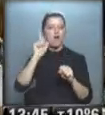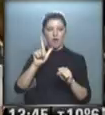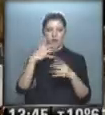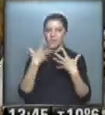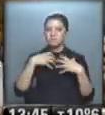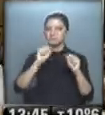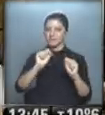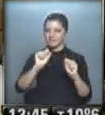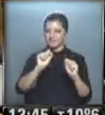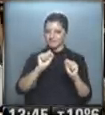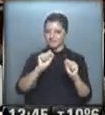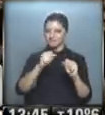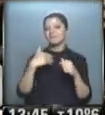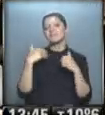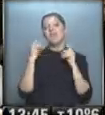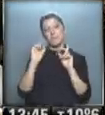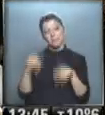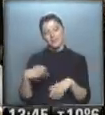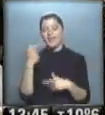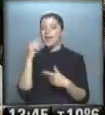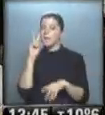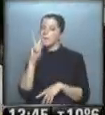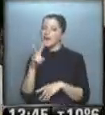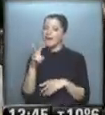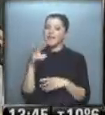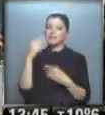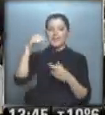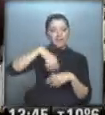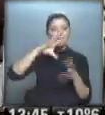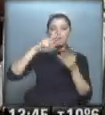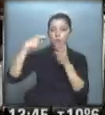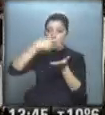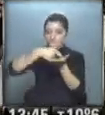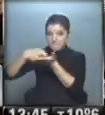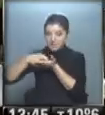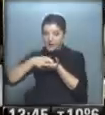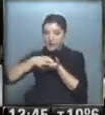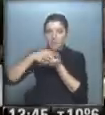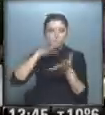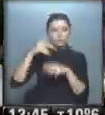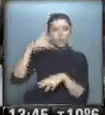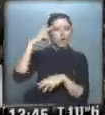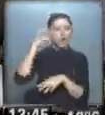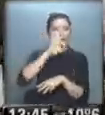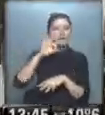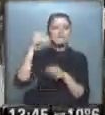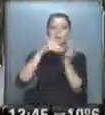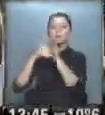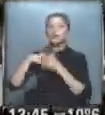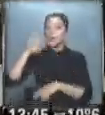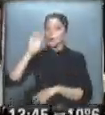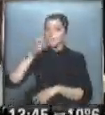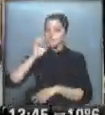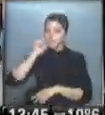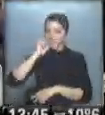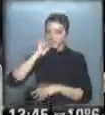turismo Y por supuesto ver como a través de esta inversión casi 90 millones de pesos en